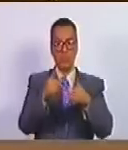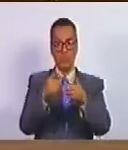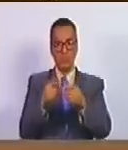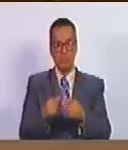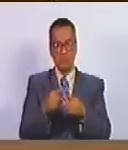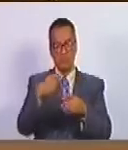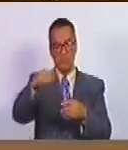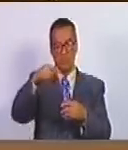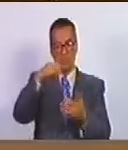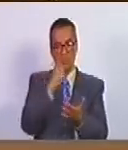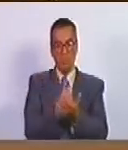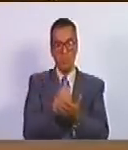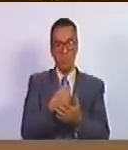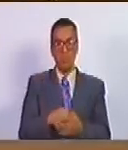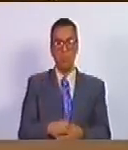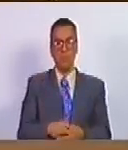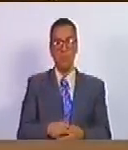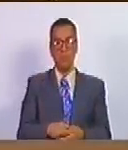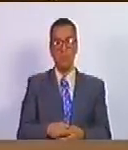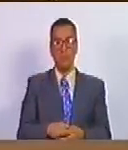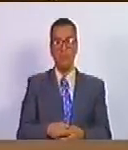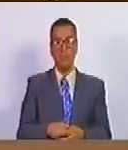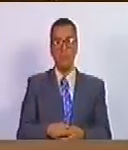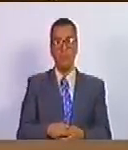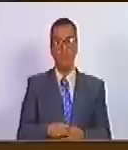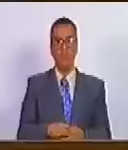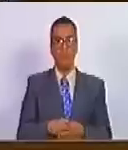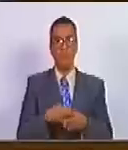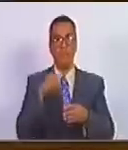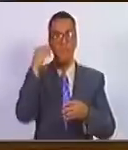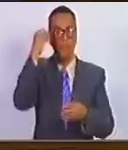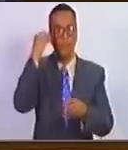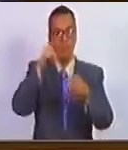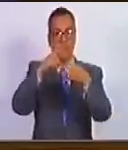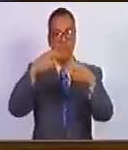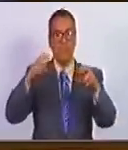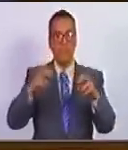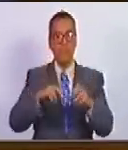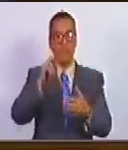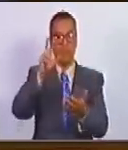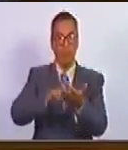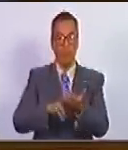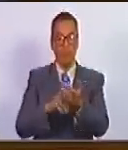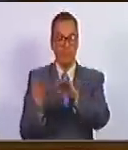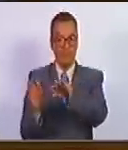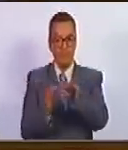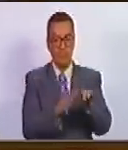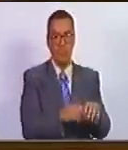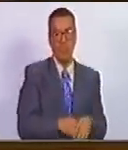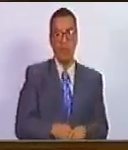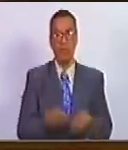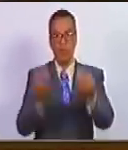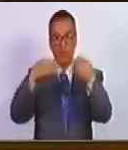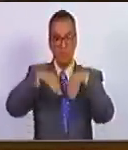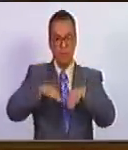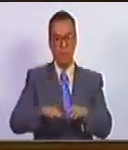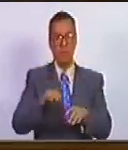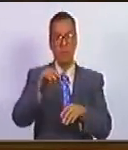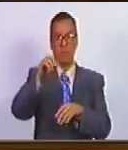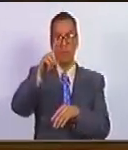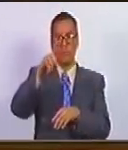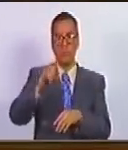y papel sellado. Esto, señor presidente. En consideración el epígrafe. Aprobado. Siguiente. Centésimo